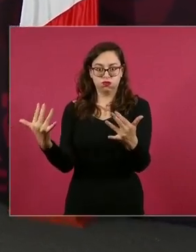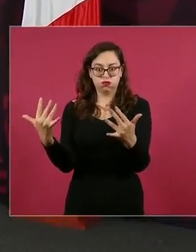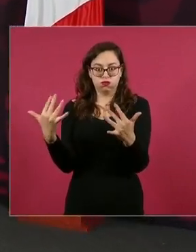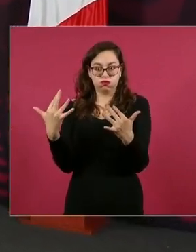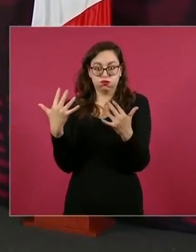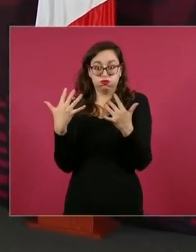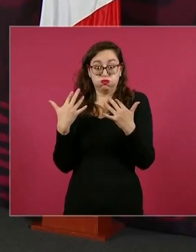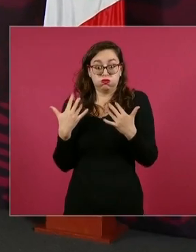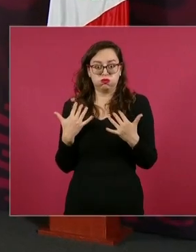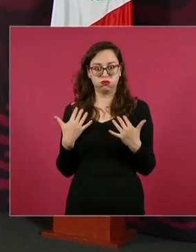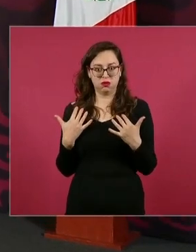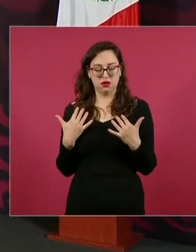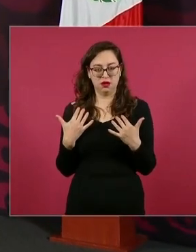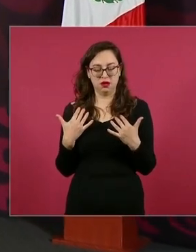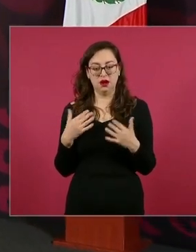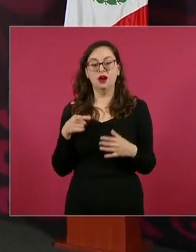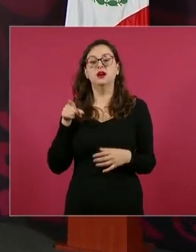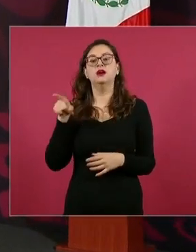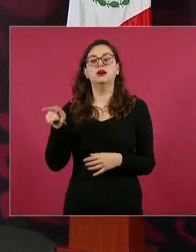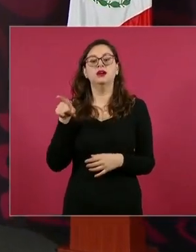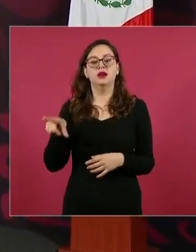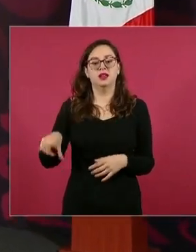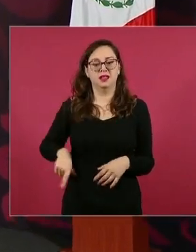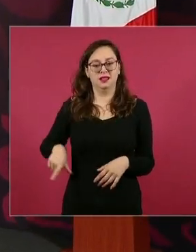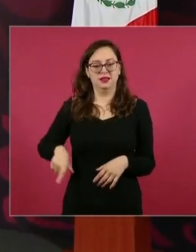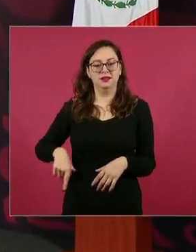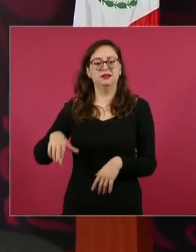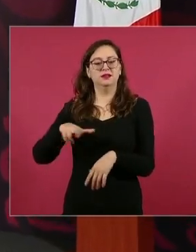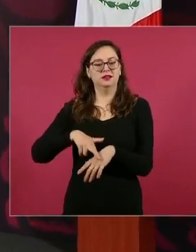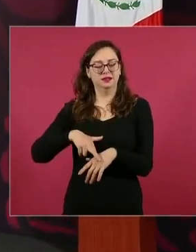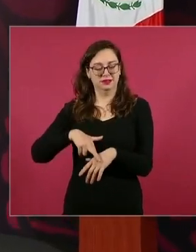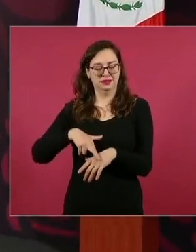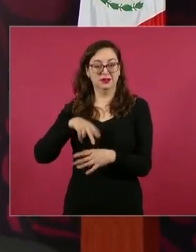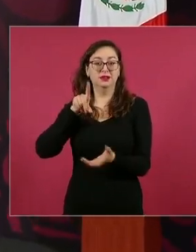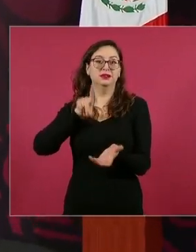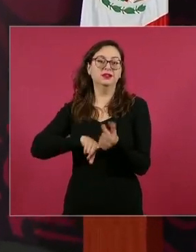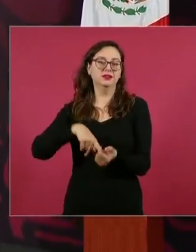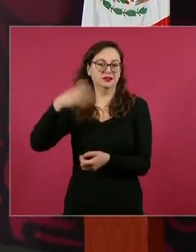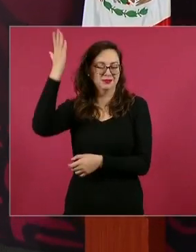era él era líder de la croc